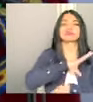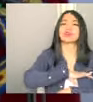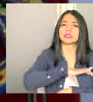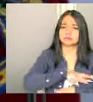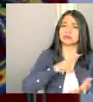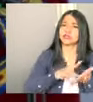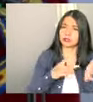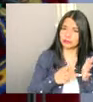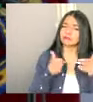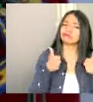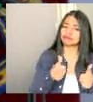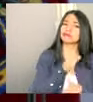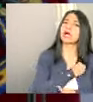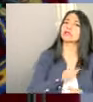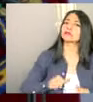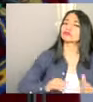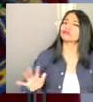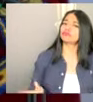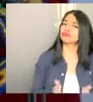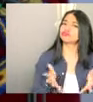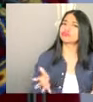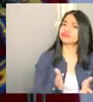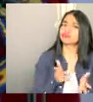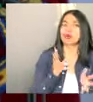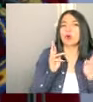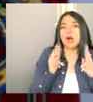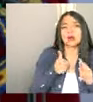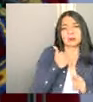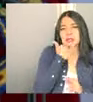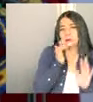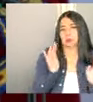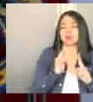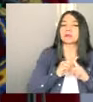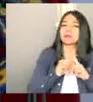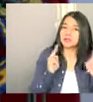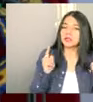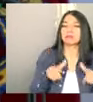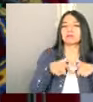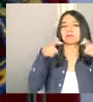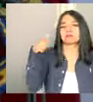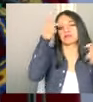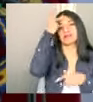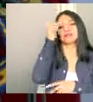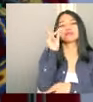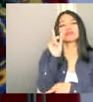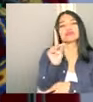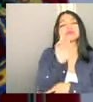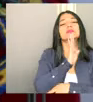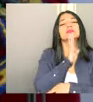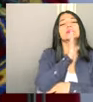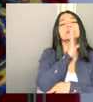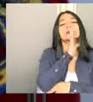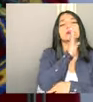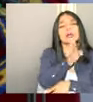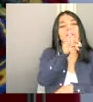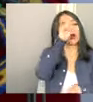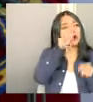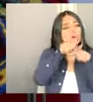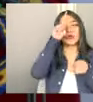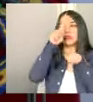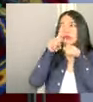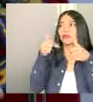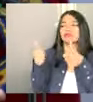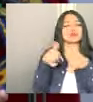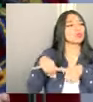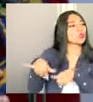entrante, y creo, espero no equivocarme, pero creo que la mayoría de decisiones que vamos a tomar serán unánimes o por un alto